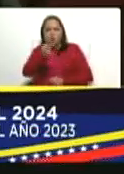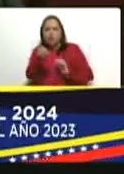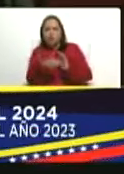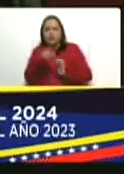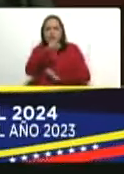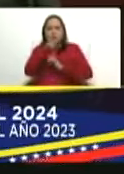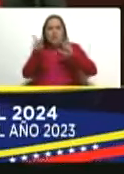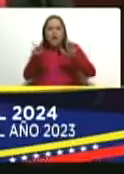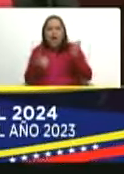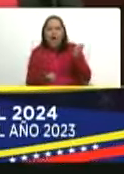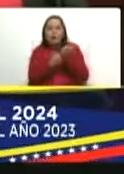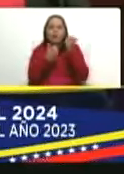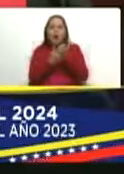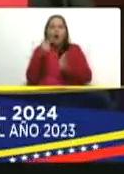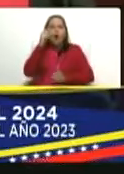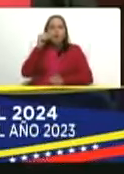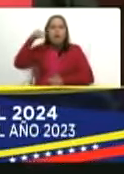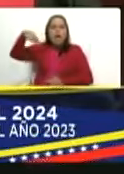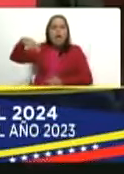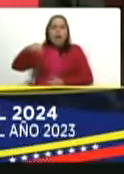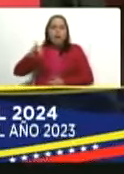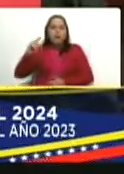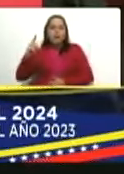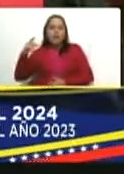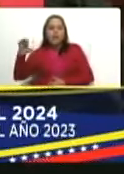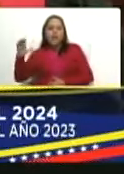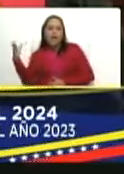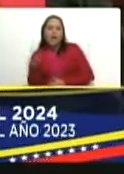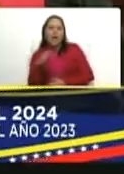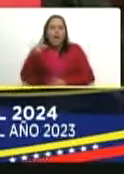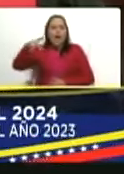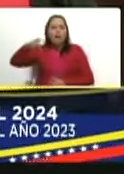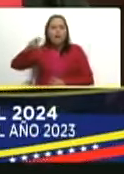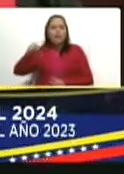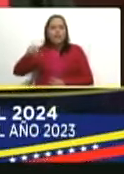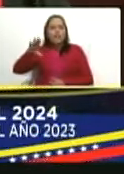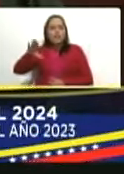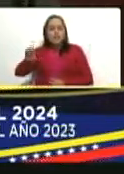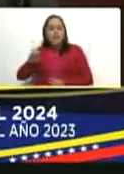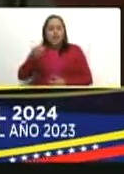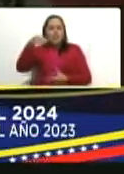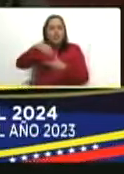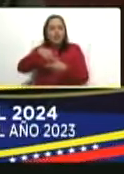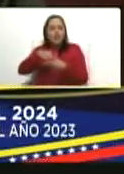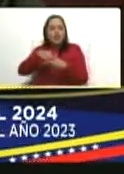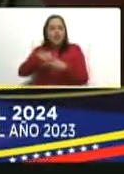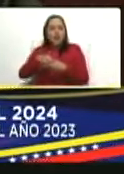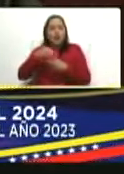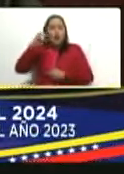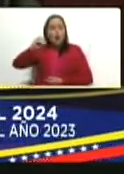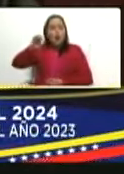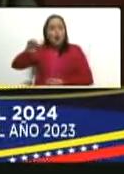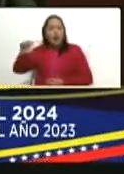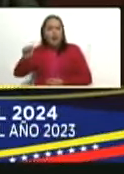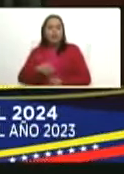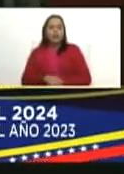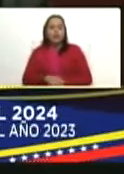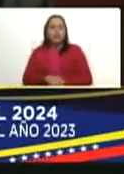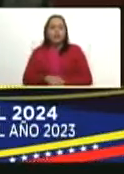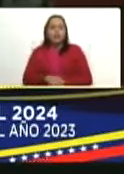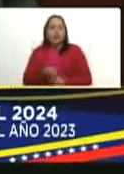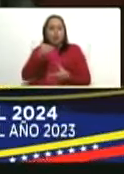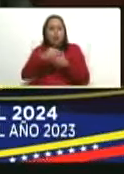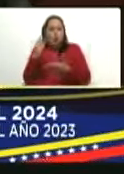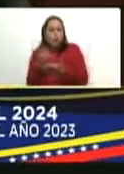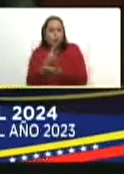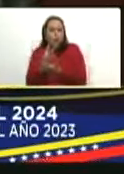por Mike Pence en la sede de la Organización de Estados Americanos en Washington, donde se instaló por un tiempo diseñando